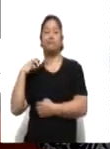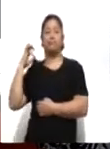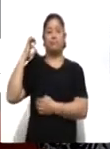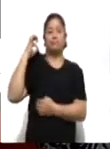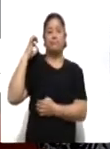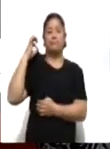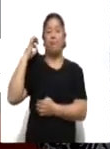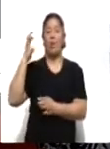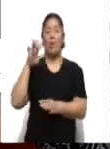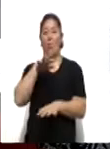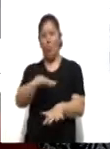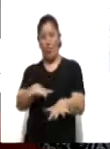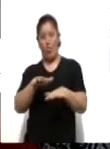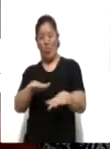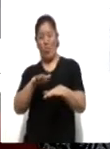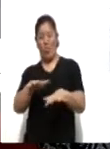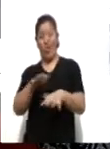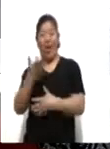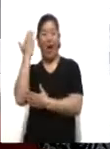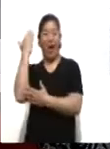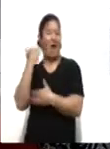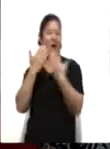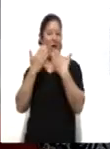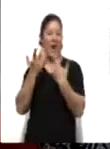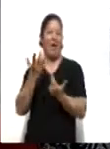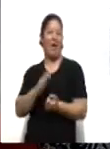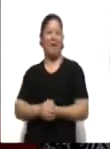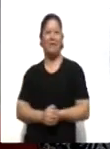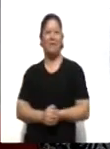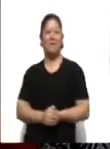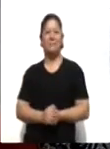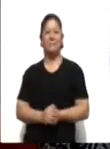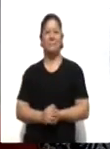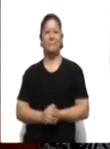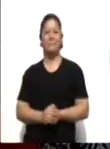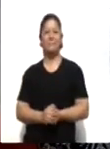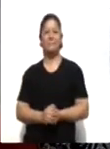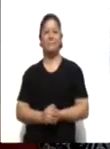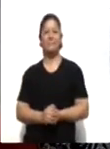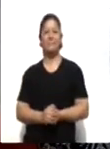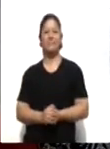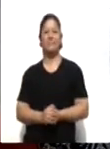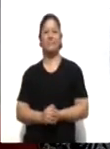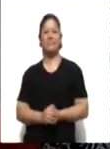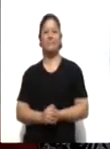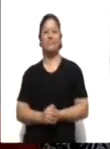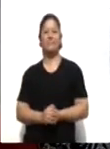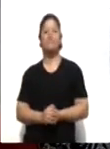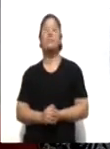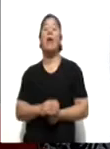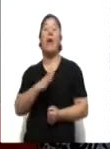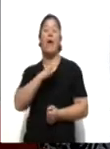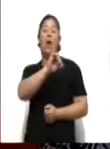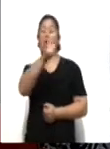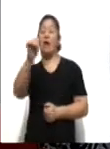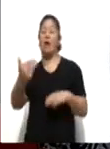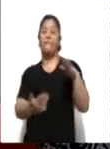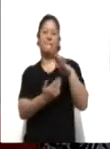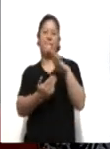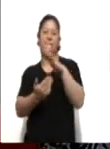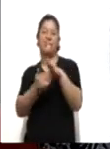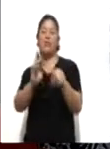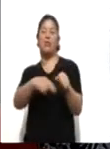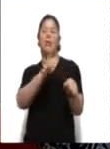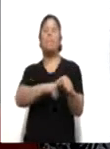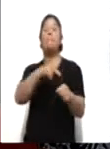no había seguido había se había dado pero con él mesas permanentes pero no en periodos